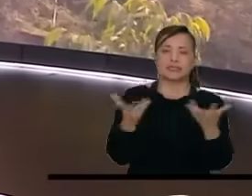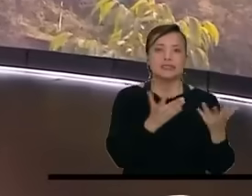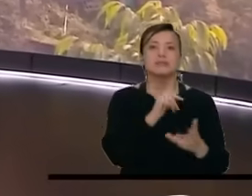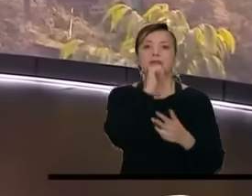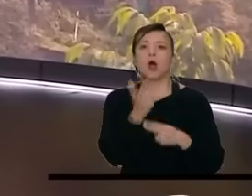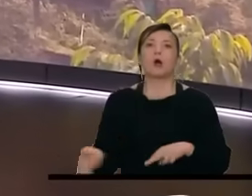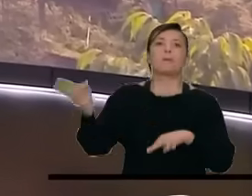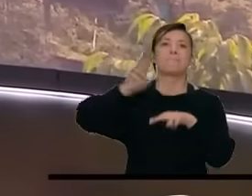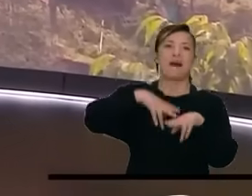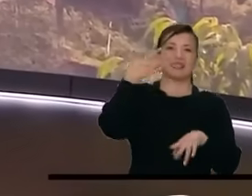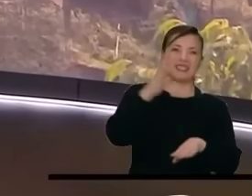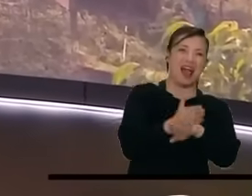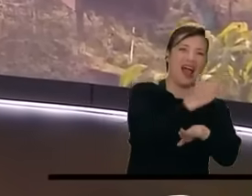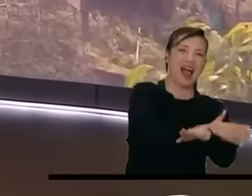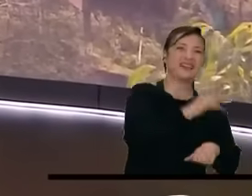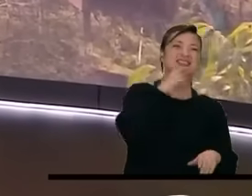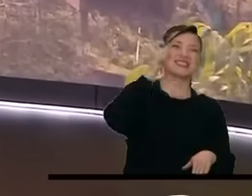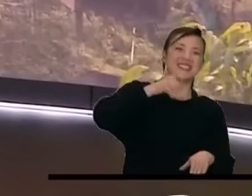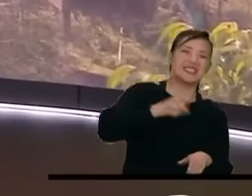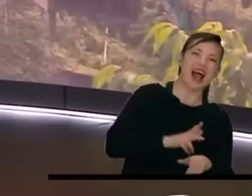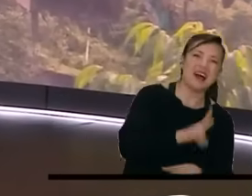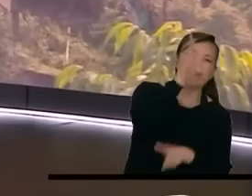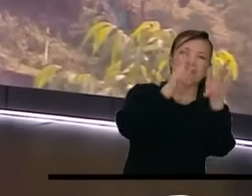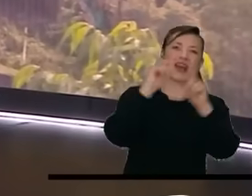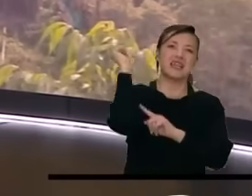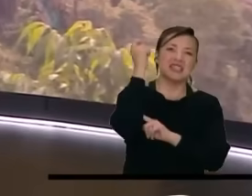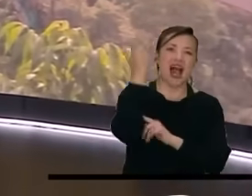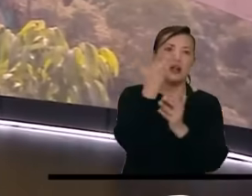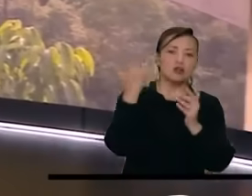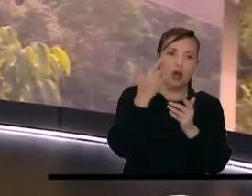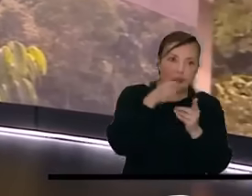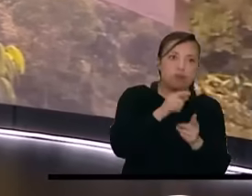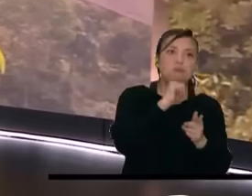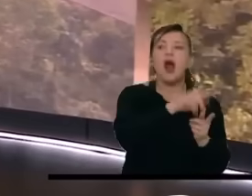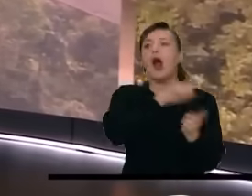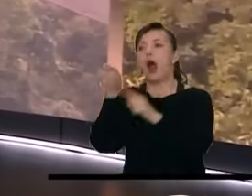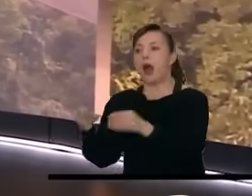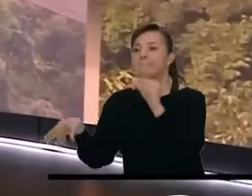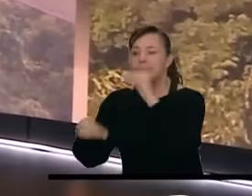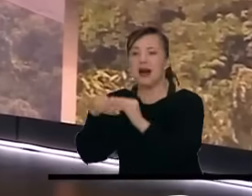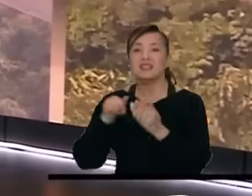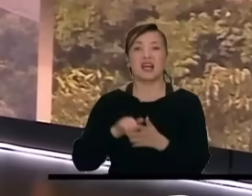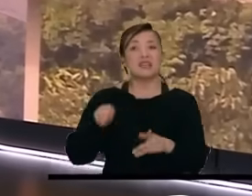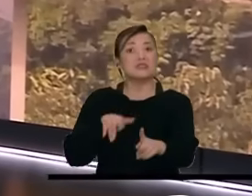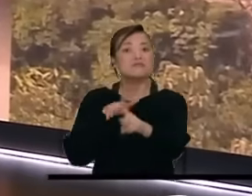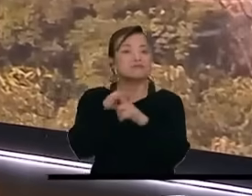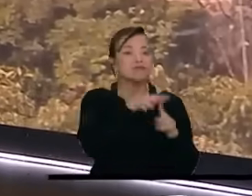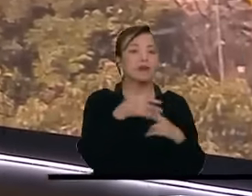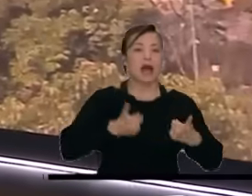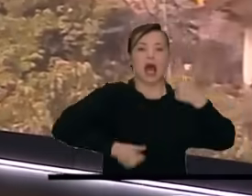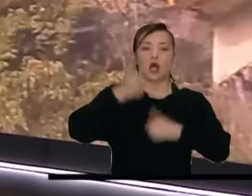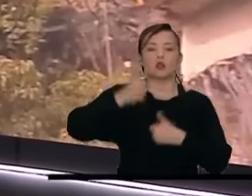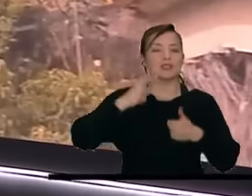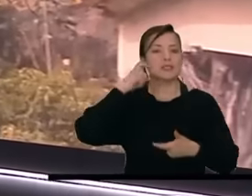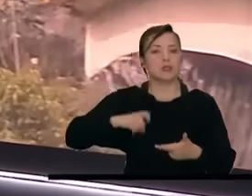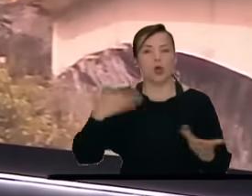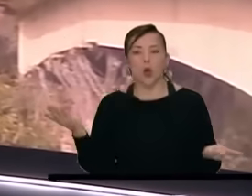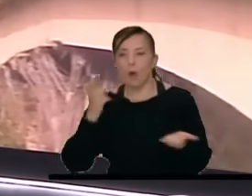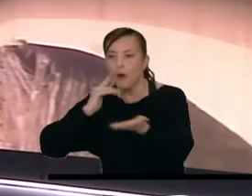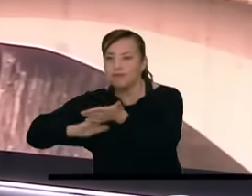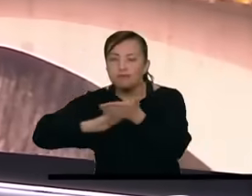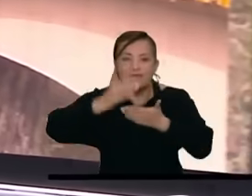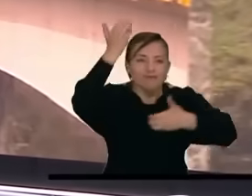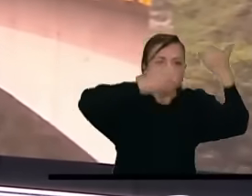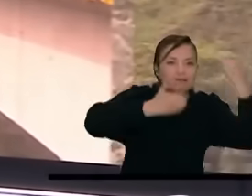aún más la ya comprometida movilidad en la región hacia los llanos. El impacto de este daño ha obligado a las autoridades a tomar medidas para evaluar los daños